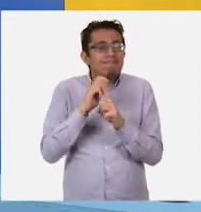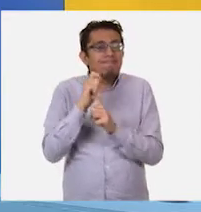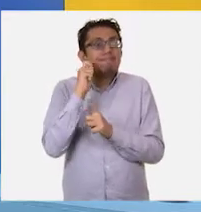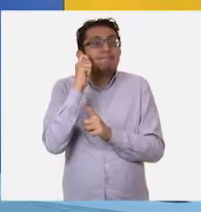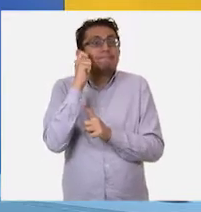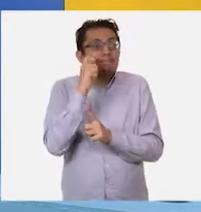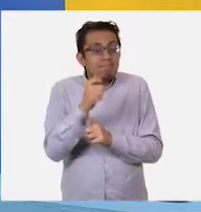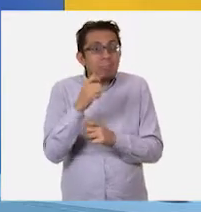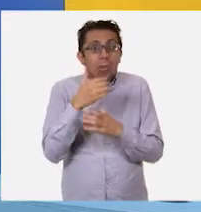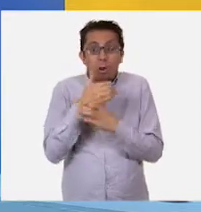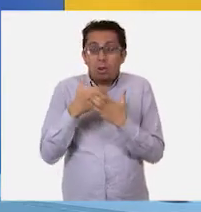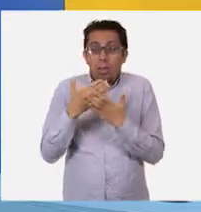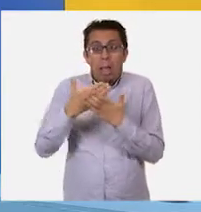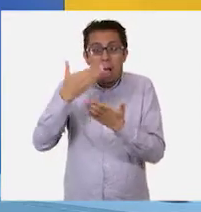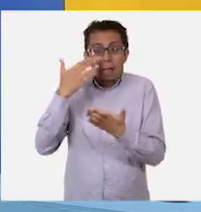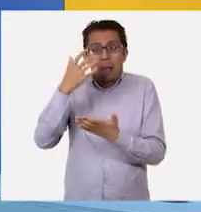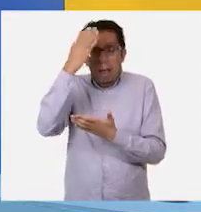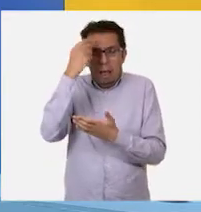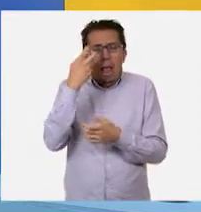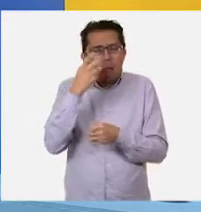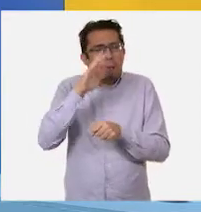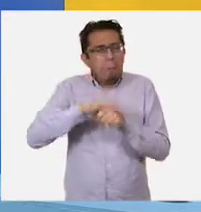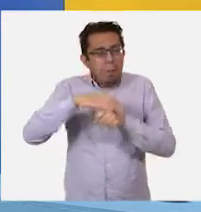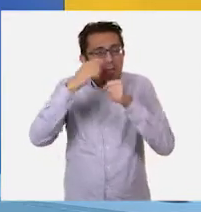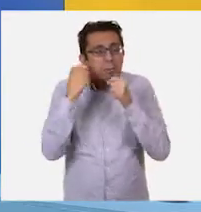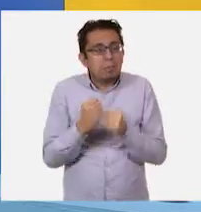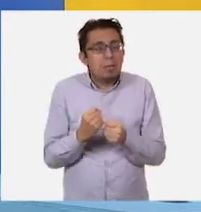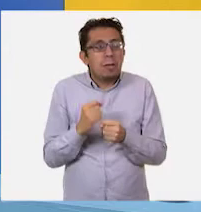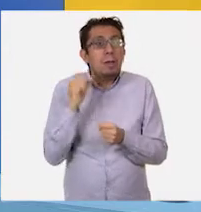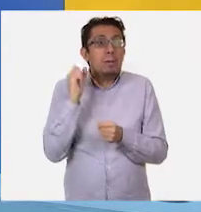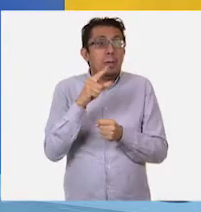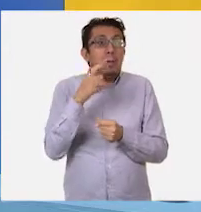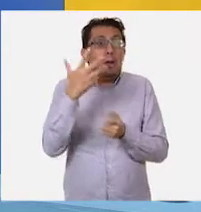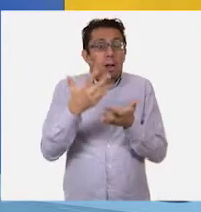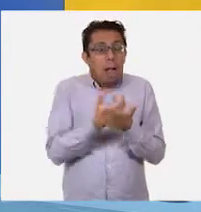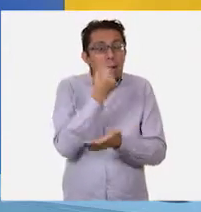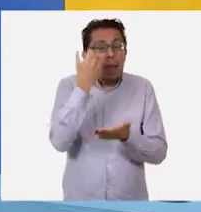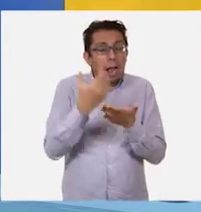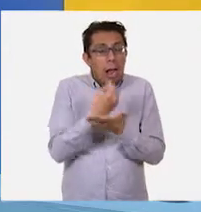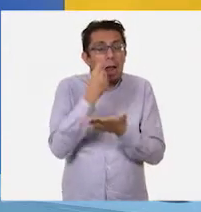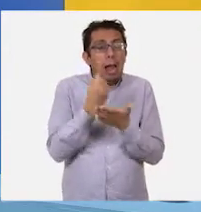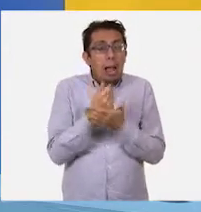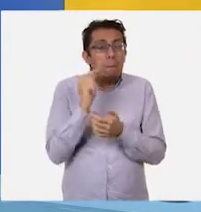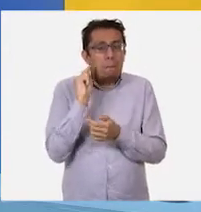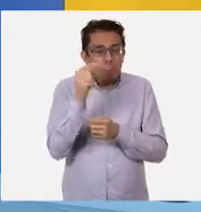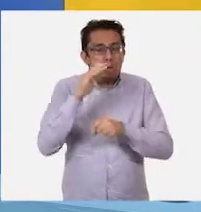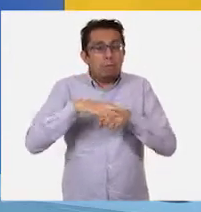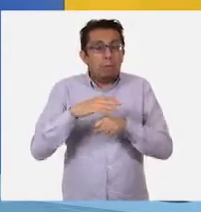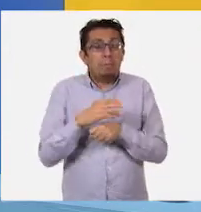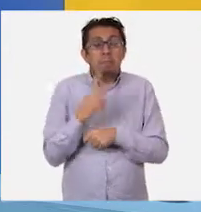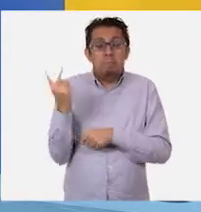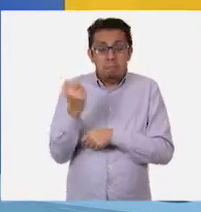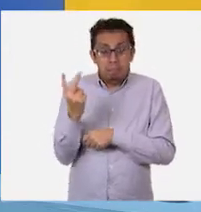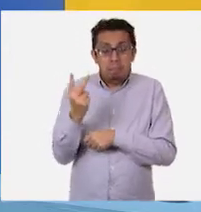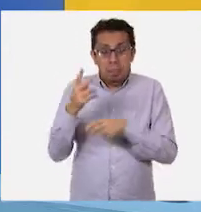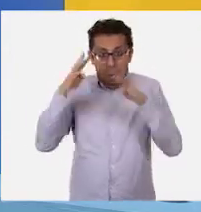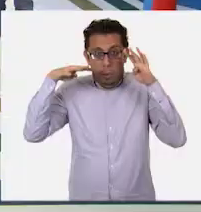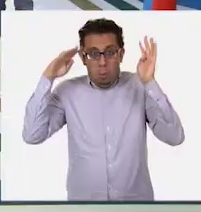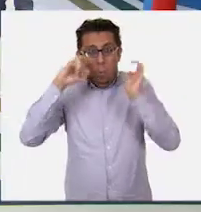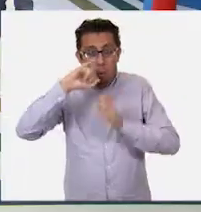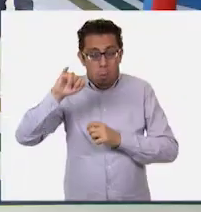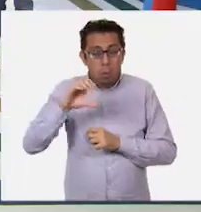los aprendizajes y de paso ganar la mayor cantidad de puntos. Juan Carlos y Ajolisto, ¿tiene alguna